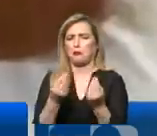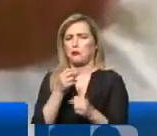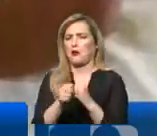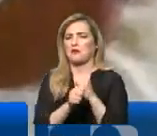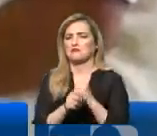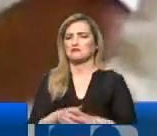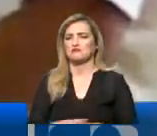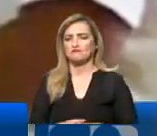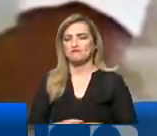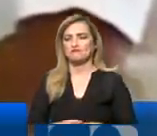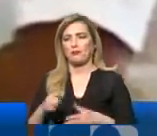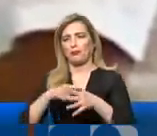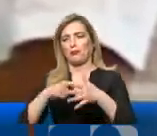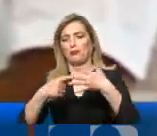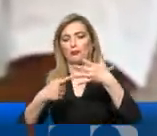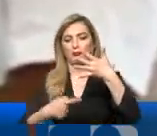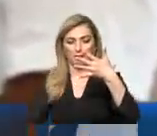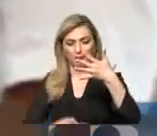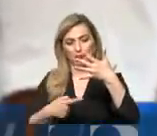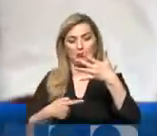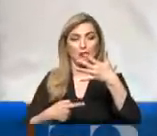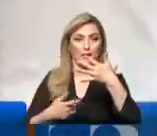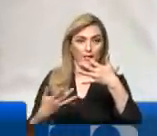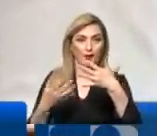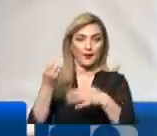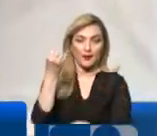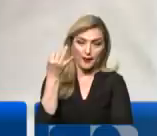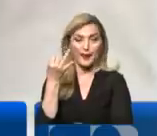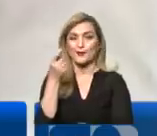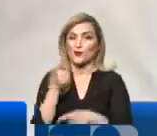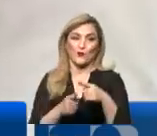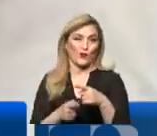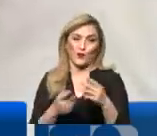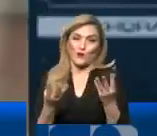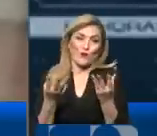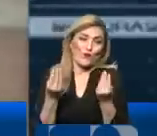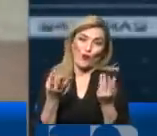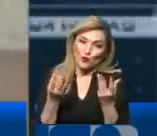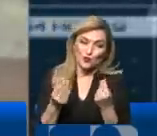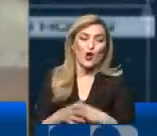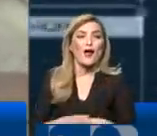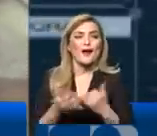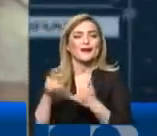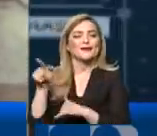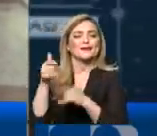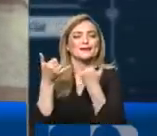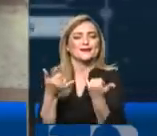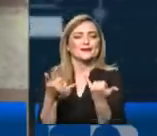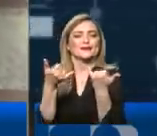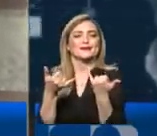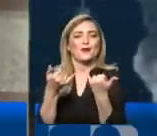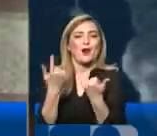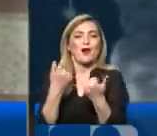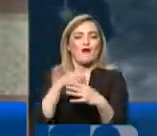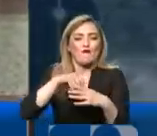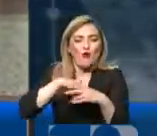Los delitos que habría cometido Daniel Salcedo Bonilla ya no se pueden contar con los dedos de una sola mano. Actualmente Bonilla es procesado solo